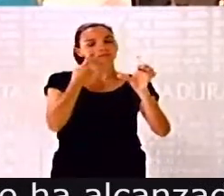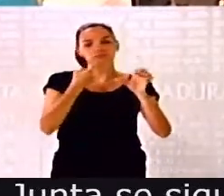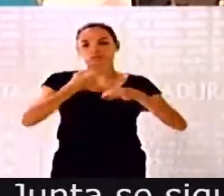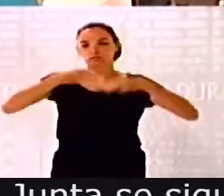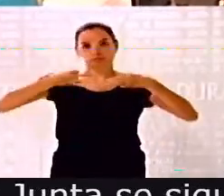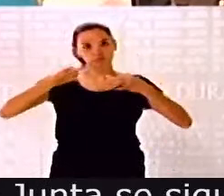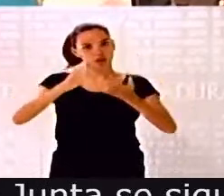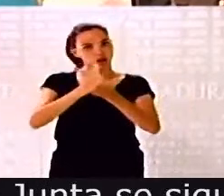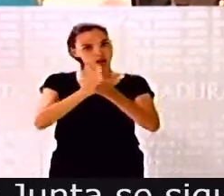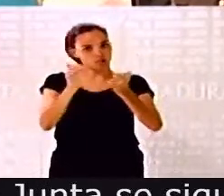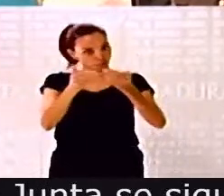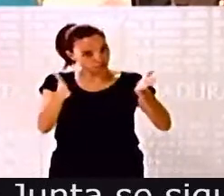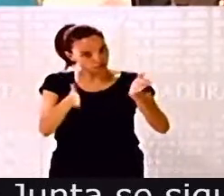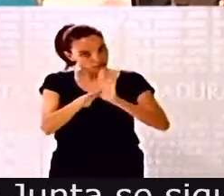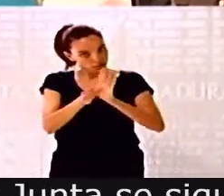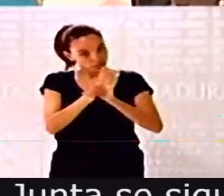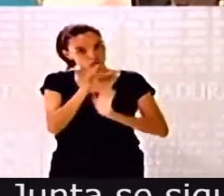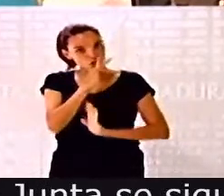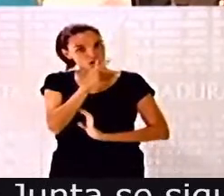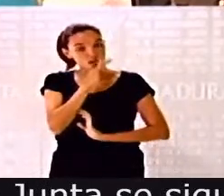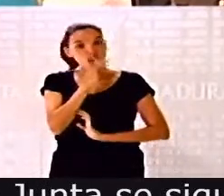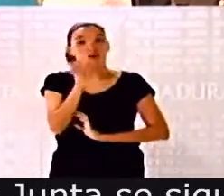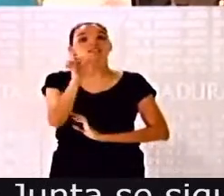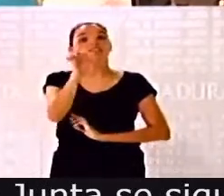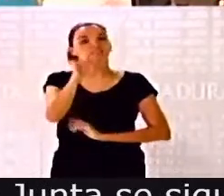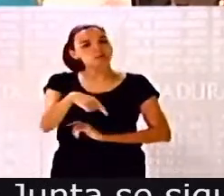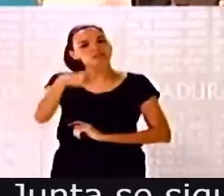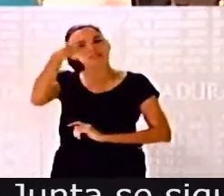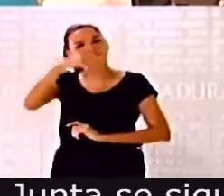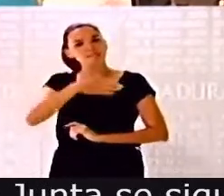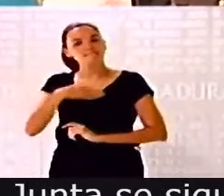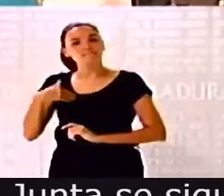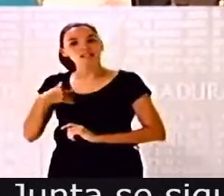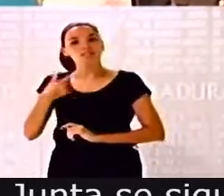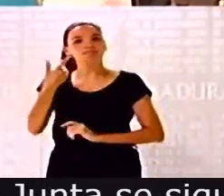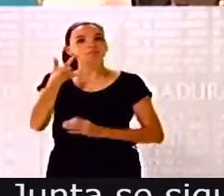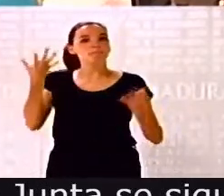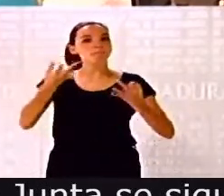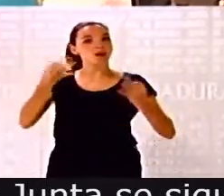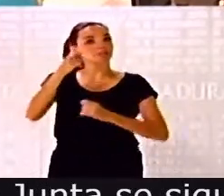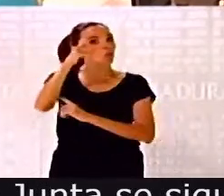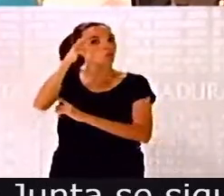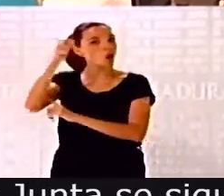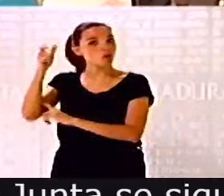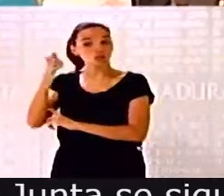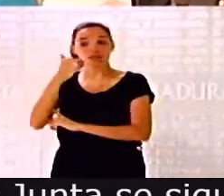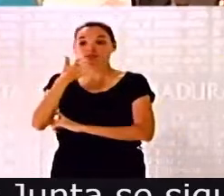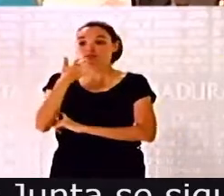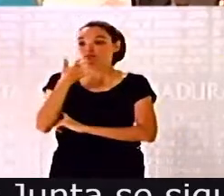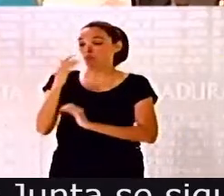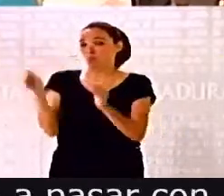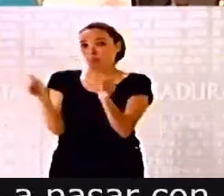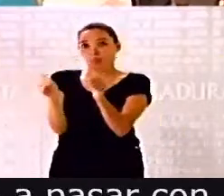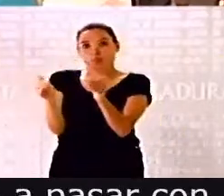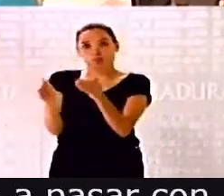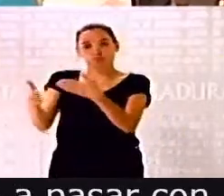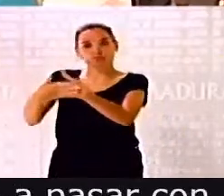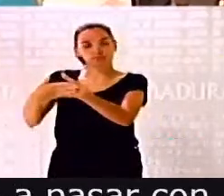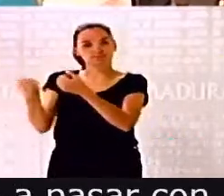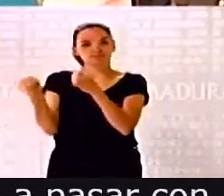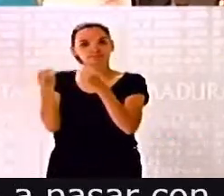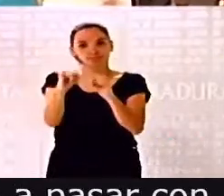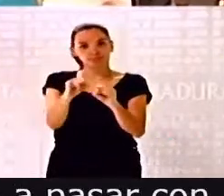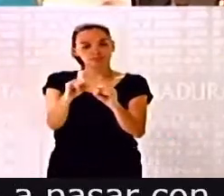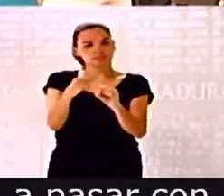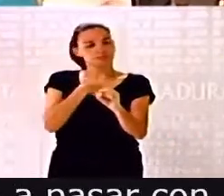presencial y, sobre todo, qué va a pasar con las localidades que cuando empiece el curso van a estar confinadas. Son pueblos muy pequeños, pero quería saber si esos